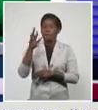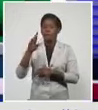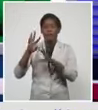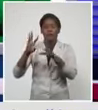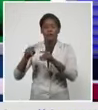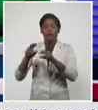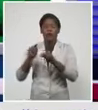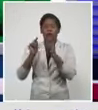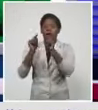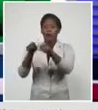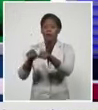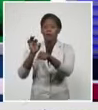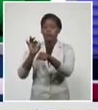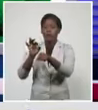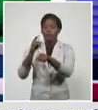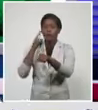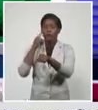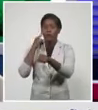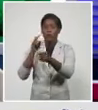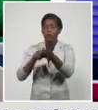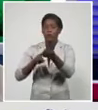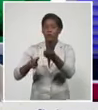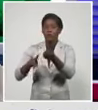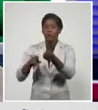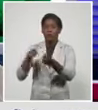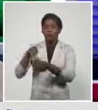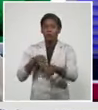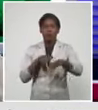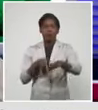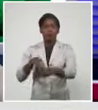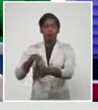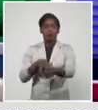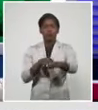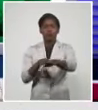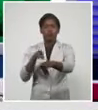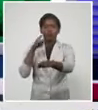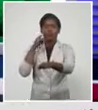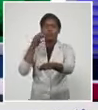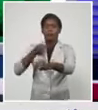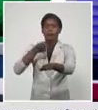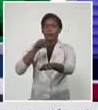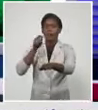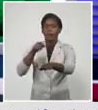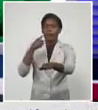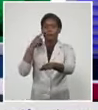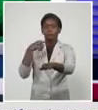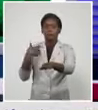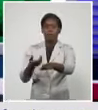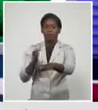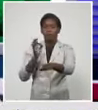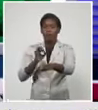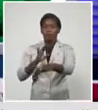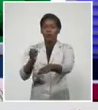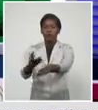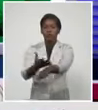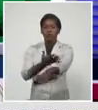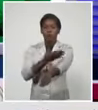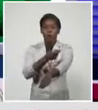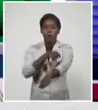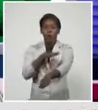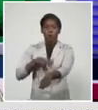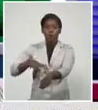representó cuando pasaban por los diferentes territorios. Exacto. El pueblo salió